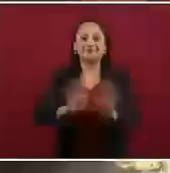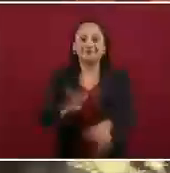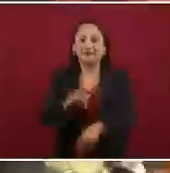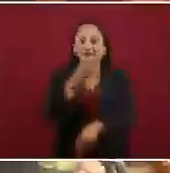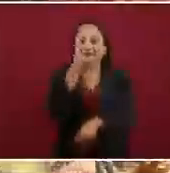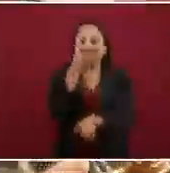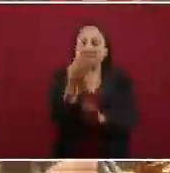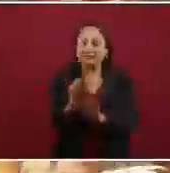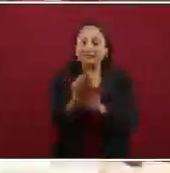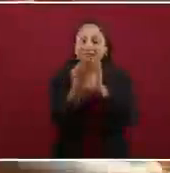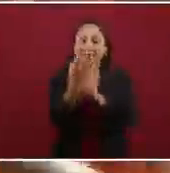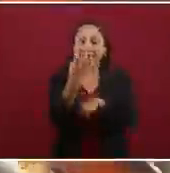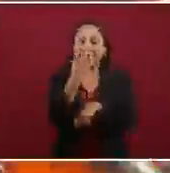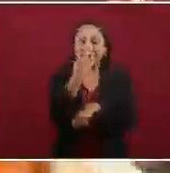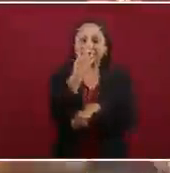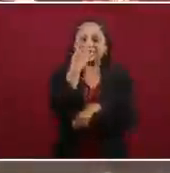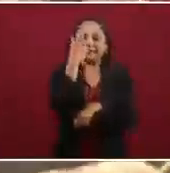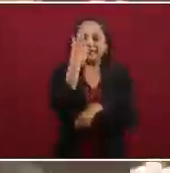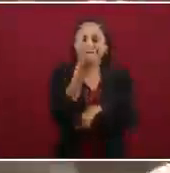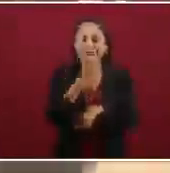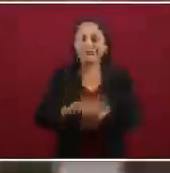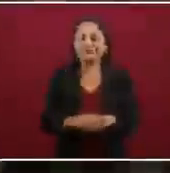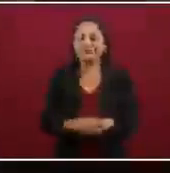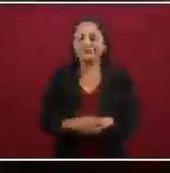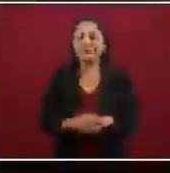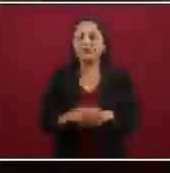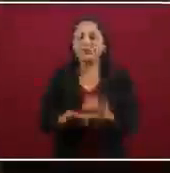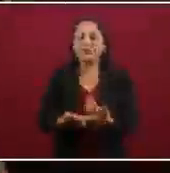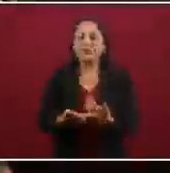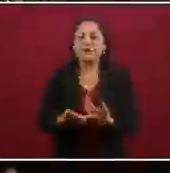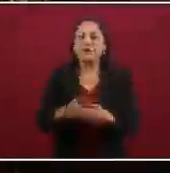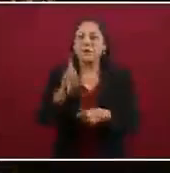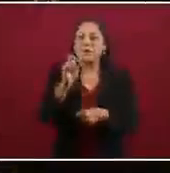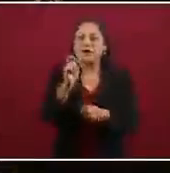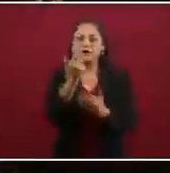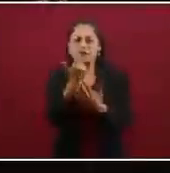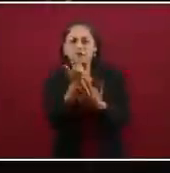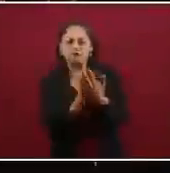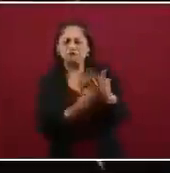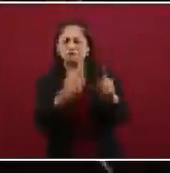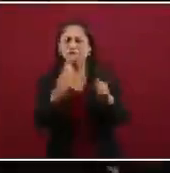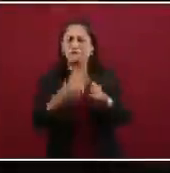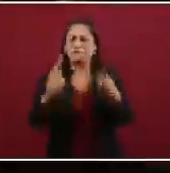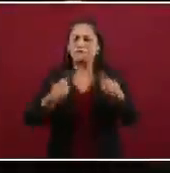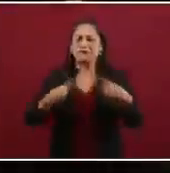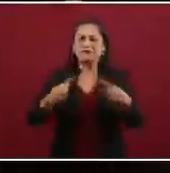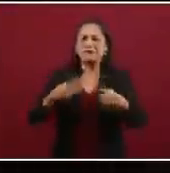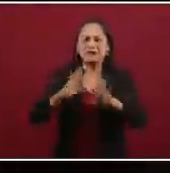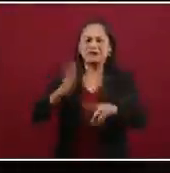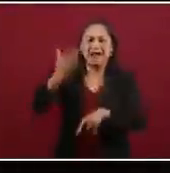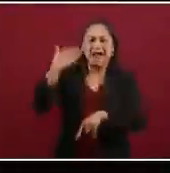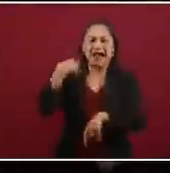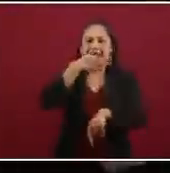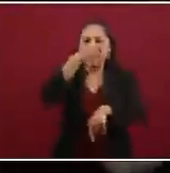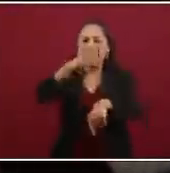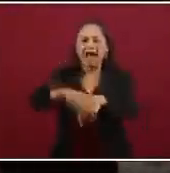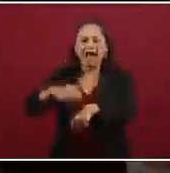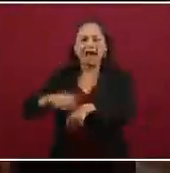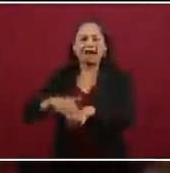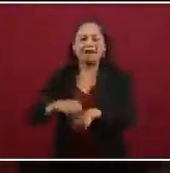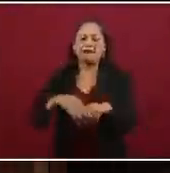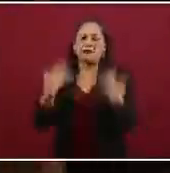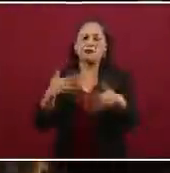se aproxima este grito con estas 20 arengas que ya se anunciaron y toda la expectación que hay para que